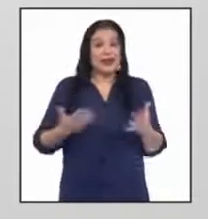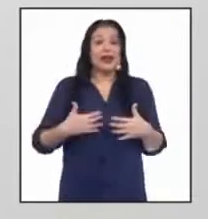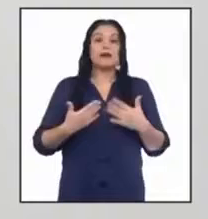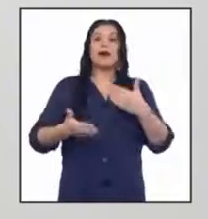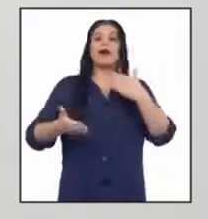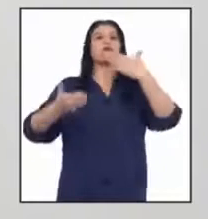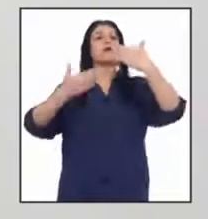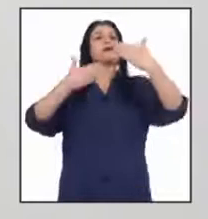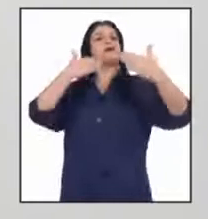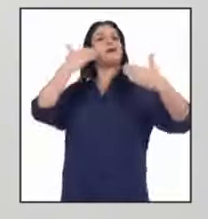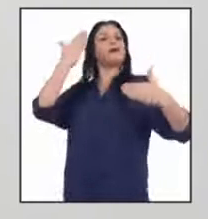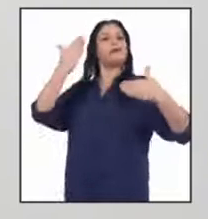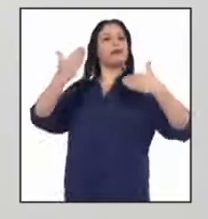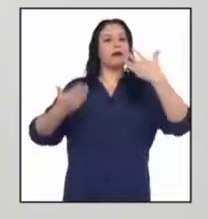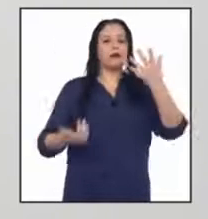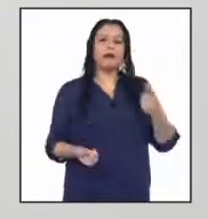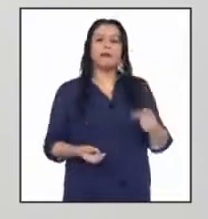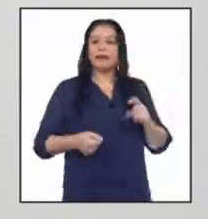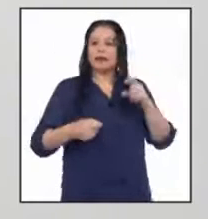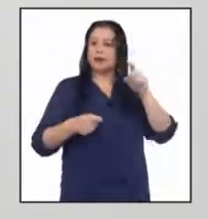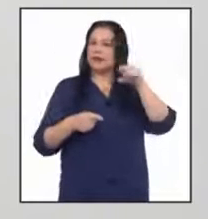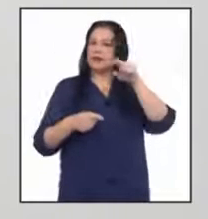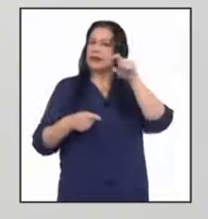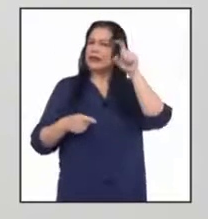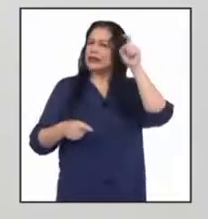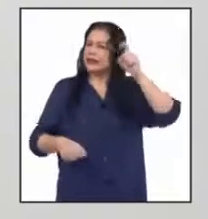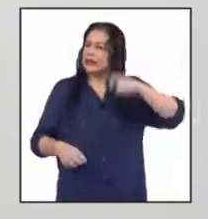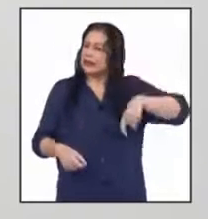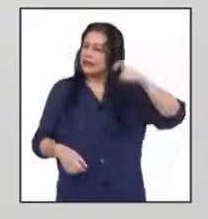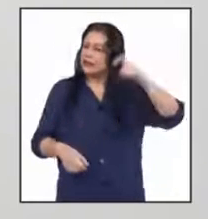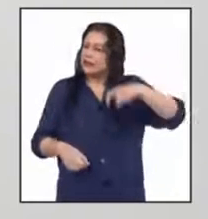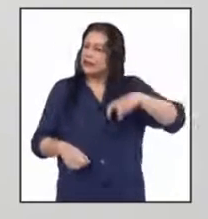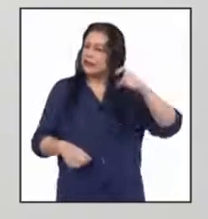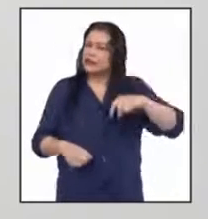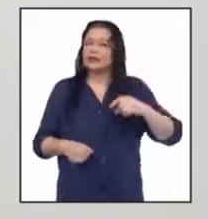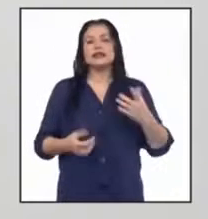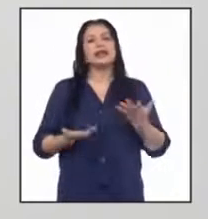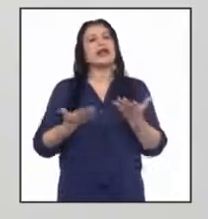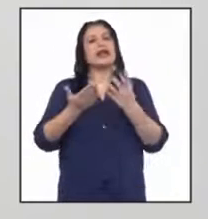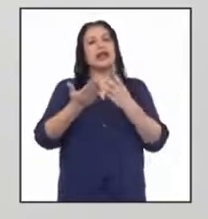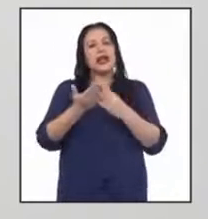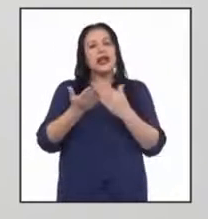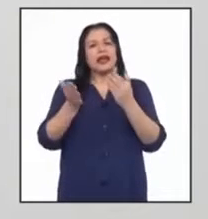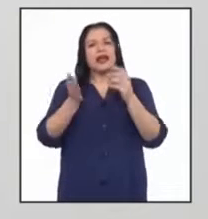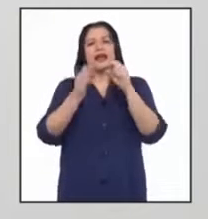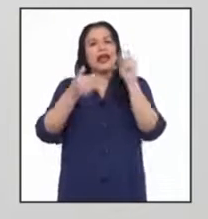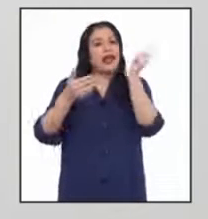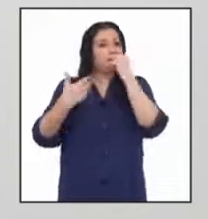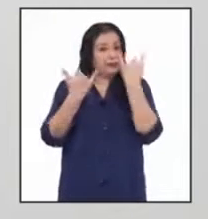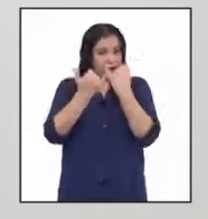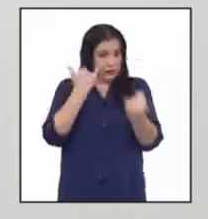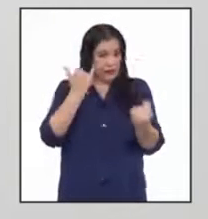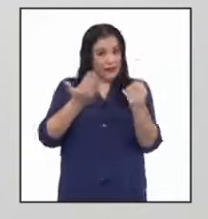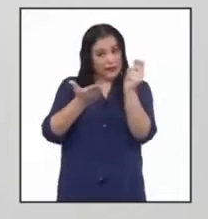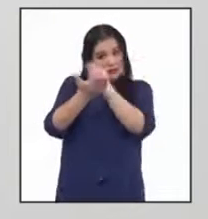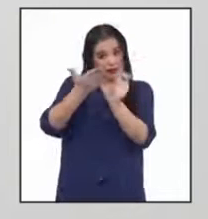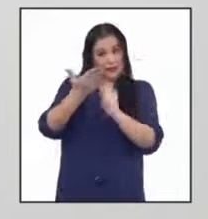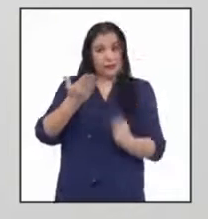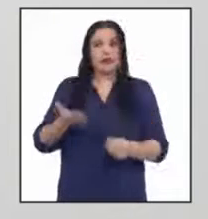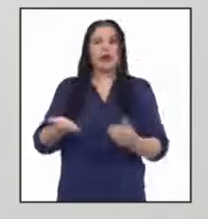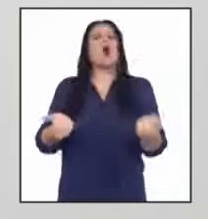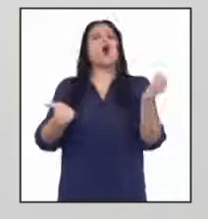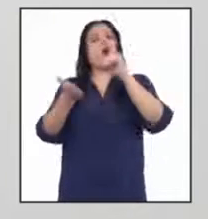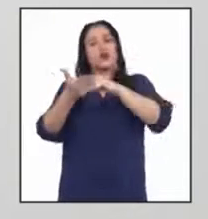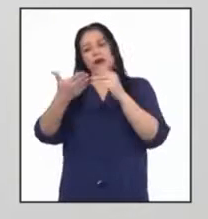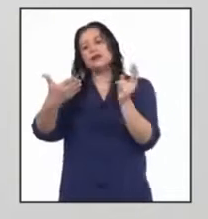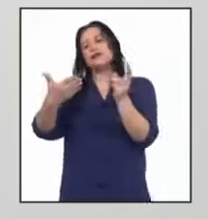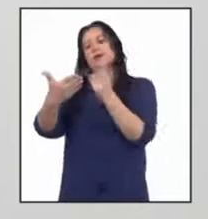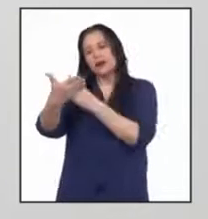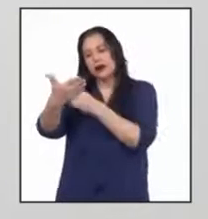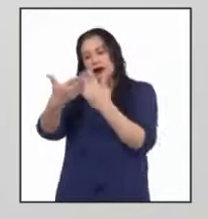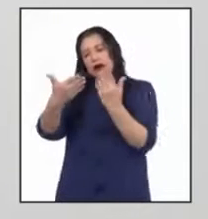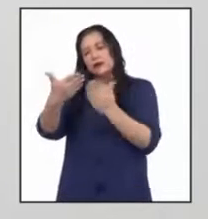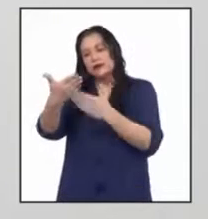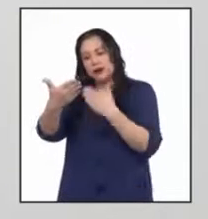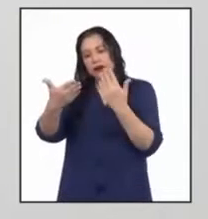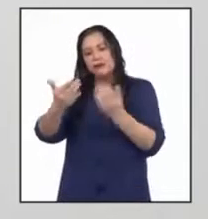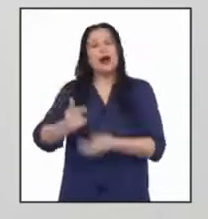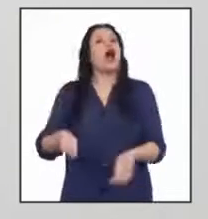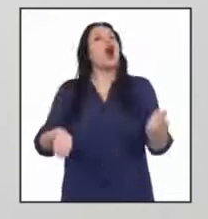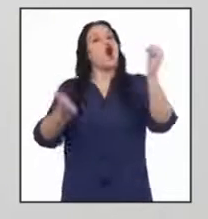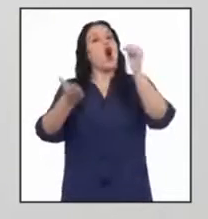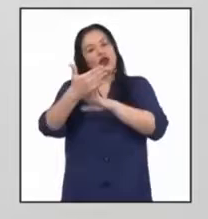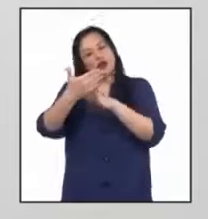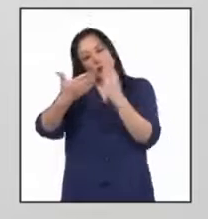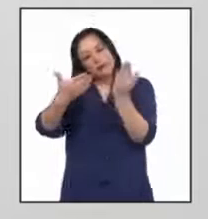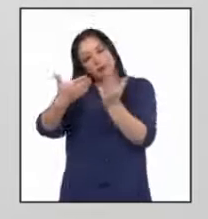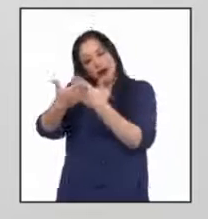monólogo, es sumamente necesario que lo revisemos varias veces. Si no, no hay forma de que podamos hacer